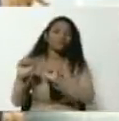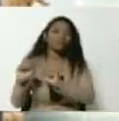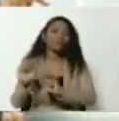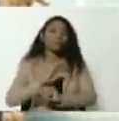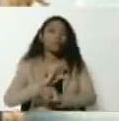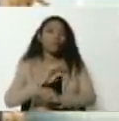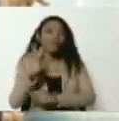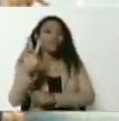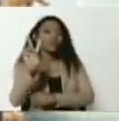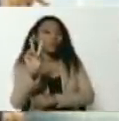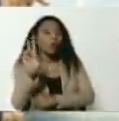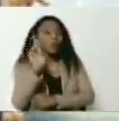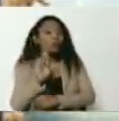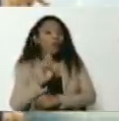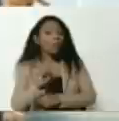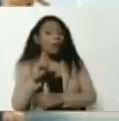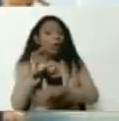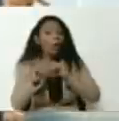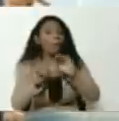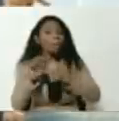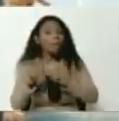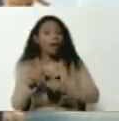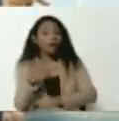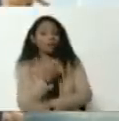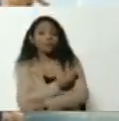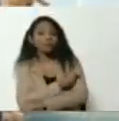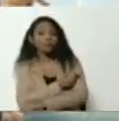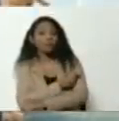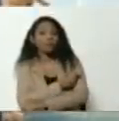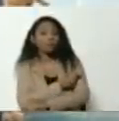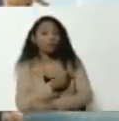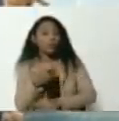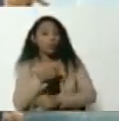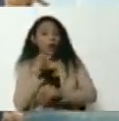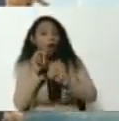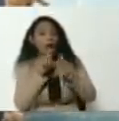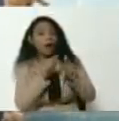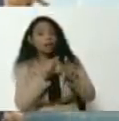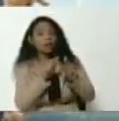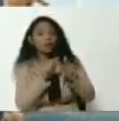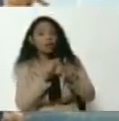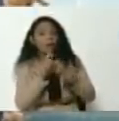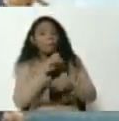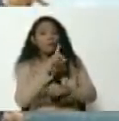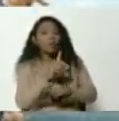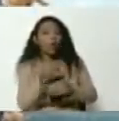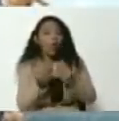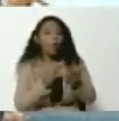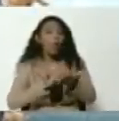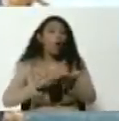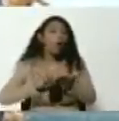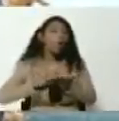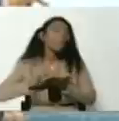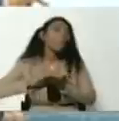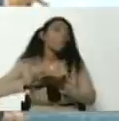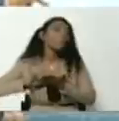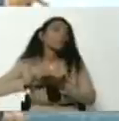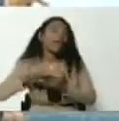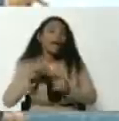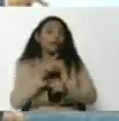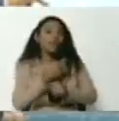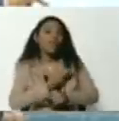Venezuela fueran utilizados para comprar la vacuna. Entonces buscaron eso que usted está preguntando como excusa. Una excusa completamente